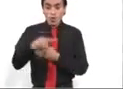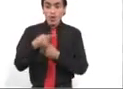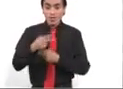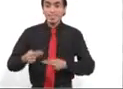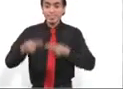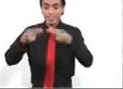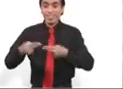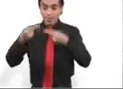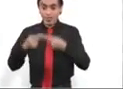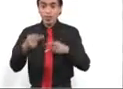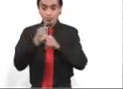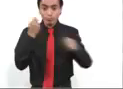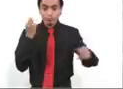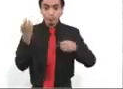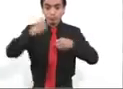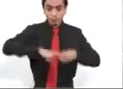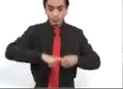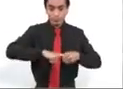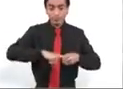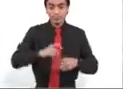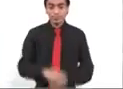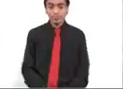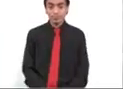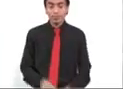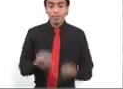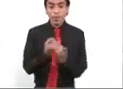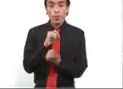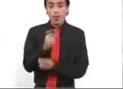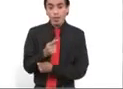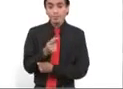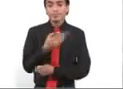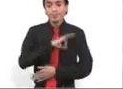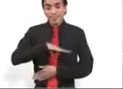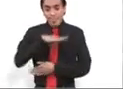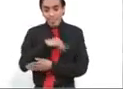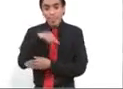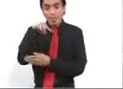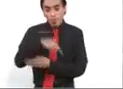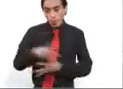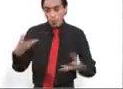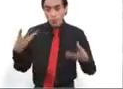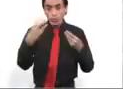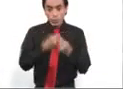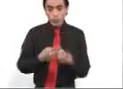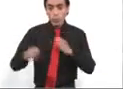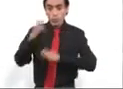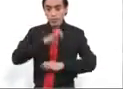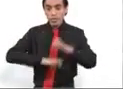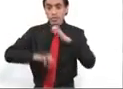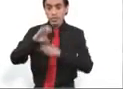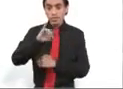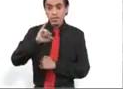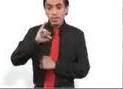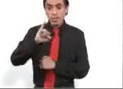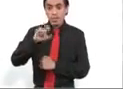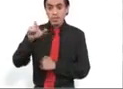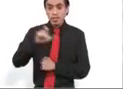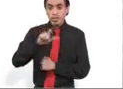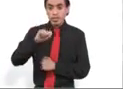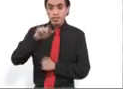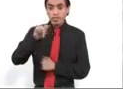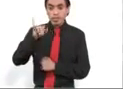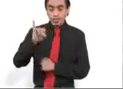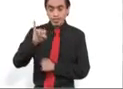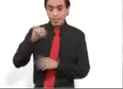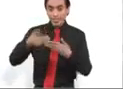del transporte. Así que me congratulo de que estén el día de hoy aquí la empresa Ixtapali,